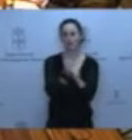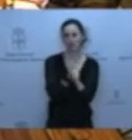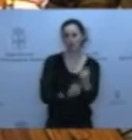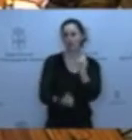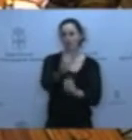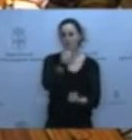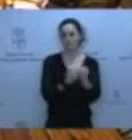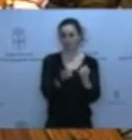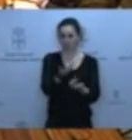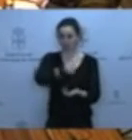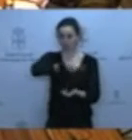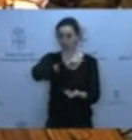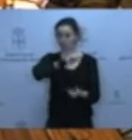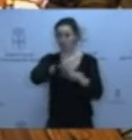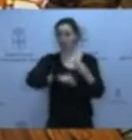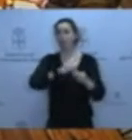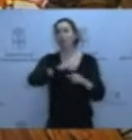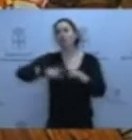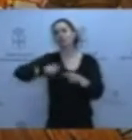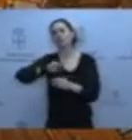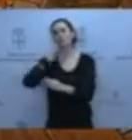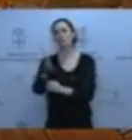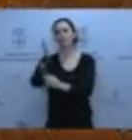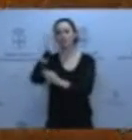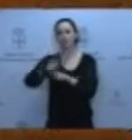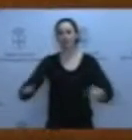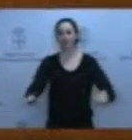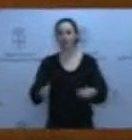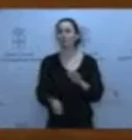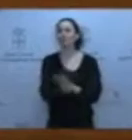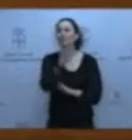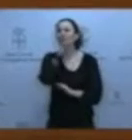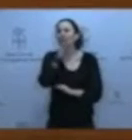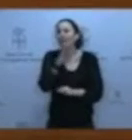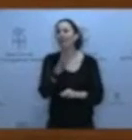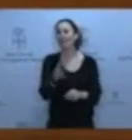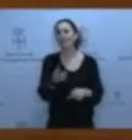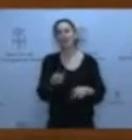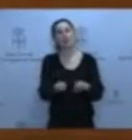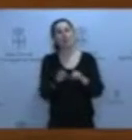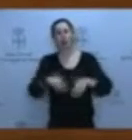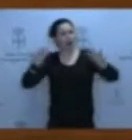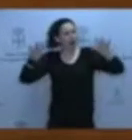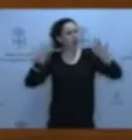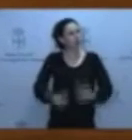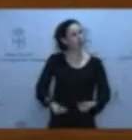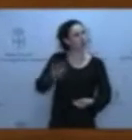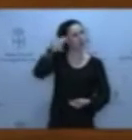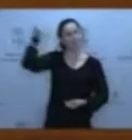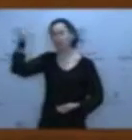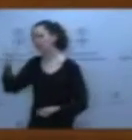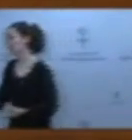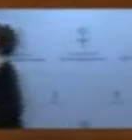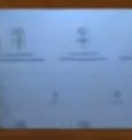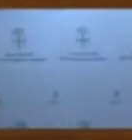económicas que implementamos con las consecuencias sobre las personas. No suceden porque sí. No sucede porque la gente, de momento, tiene una depresión. Sucede porque